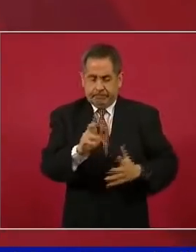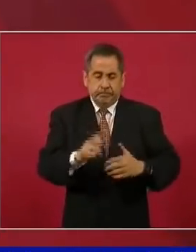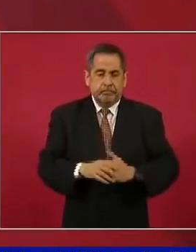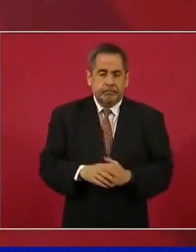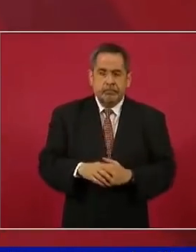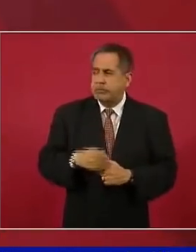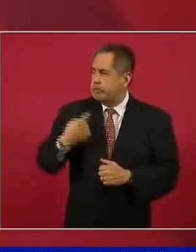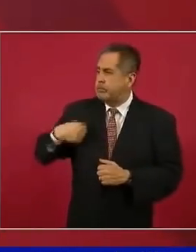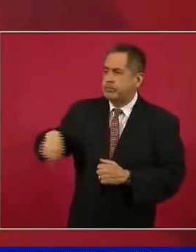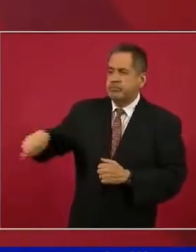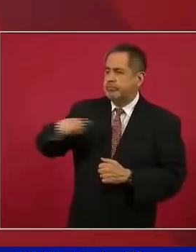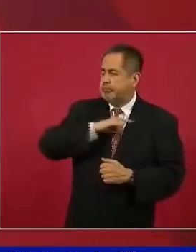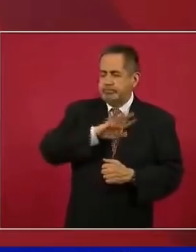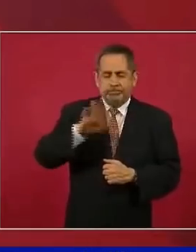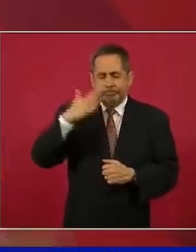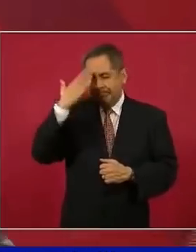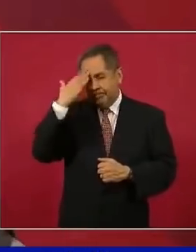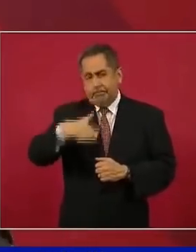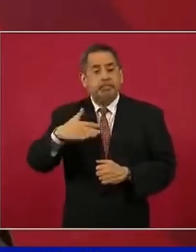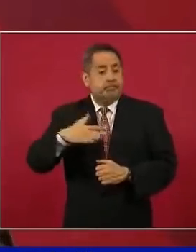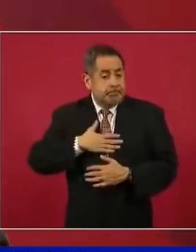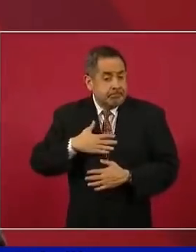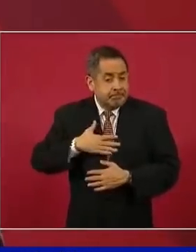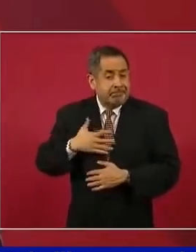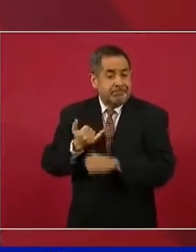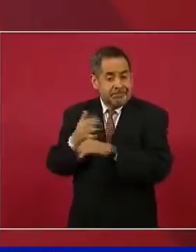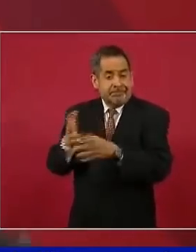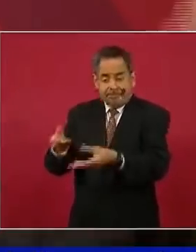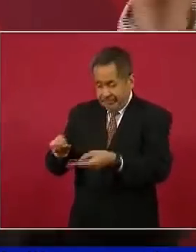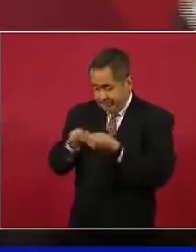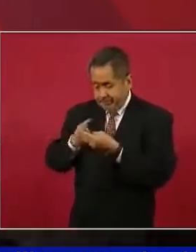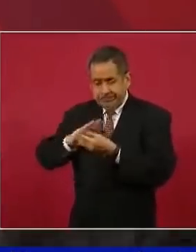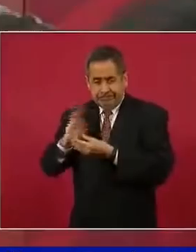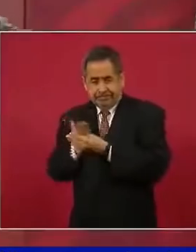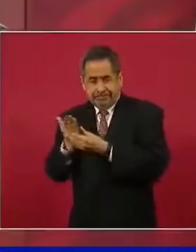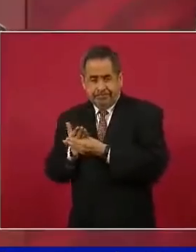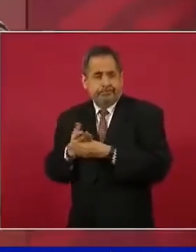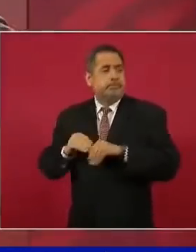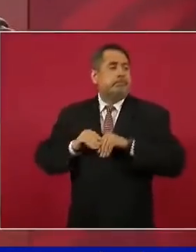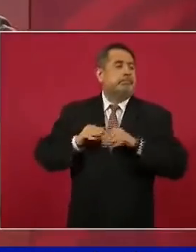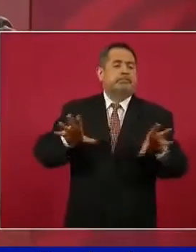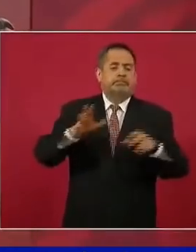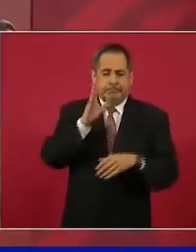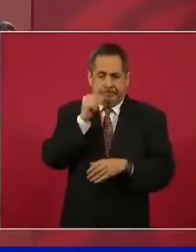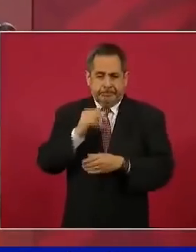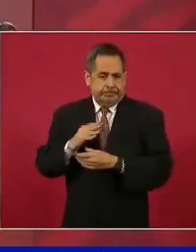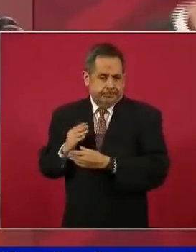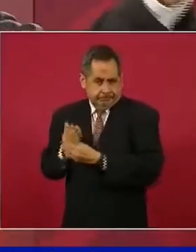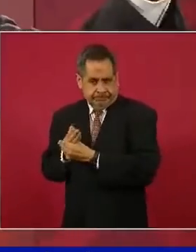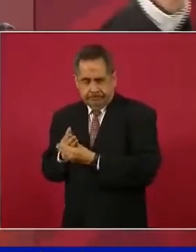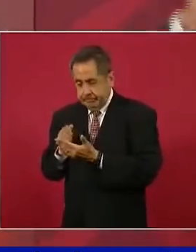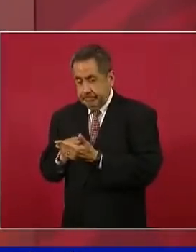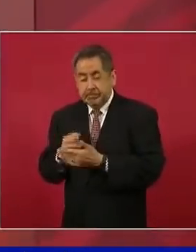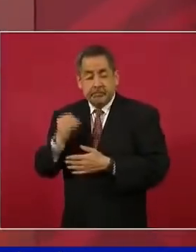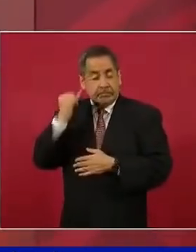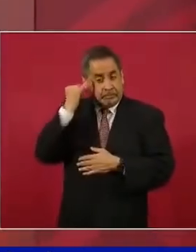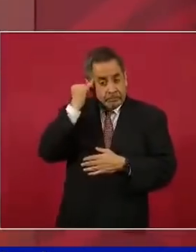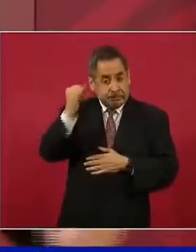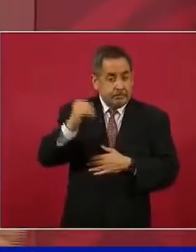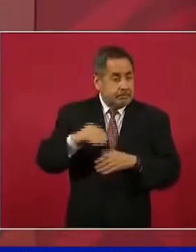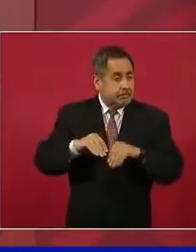se sabe, yo tengo información, yo no la puedo dar a conocer, porque